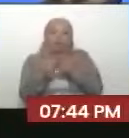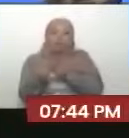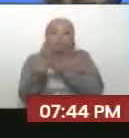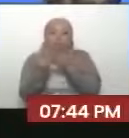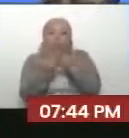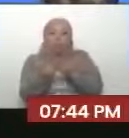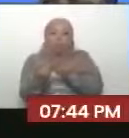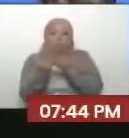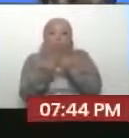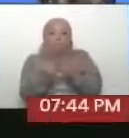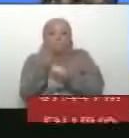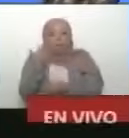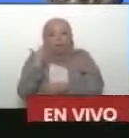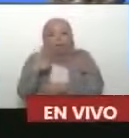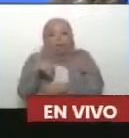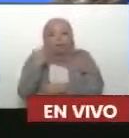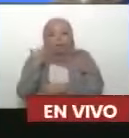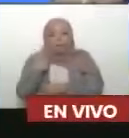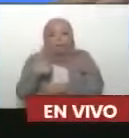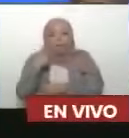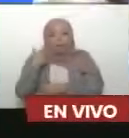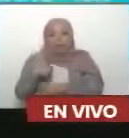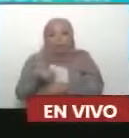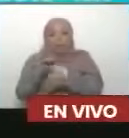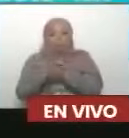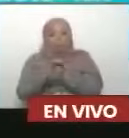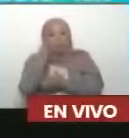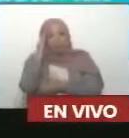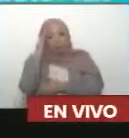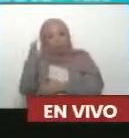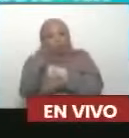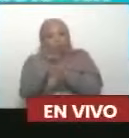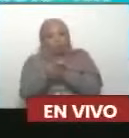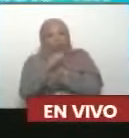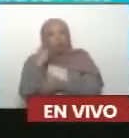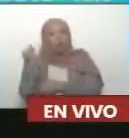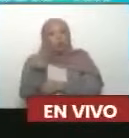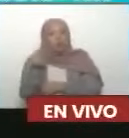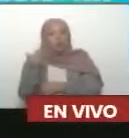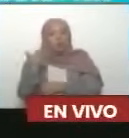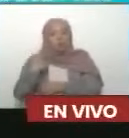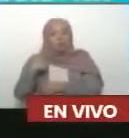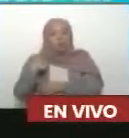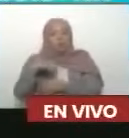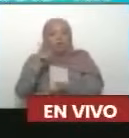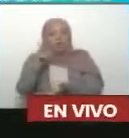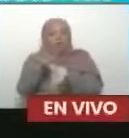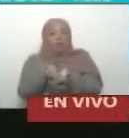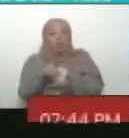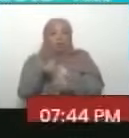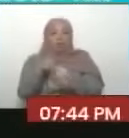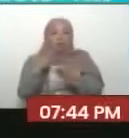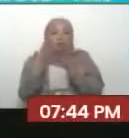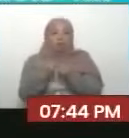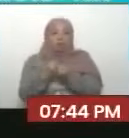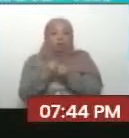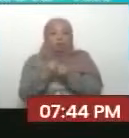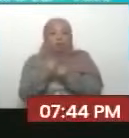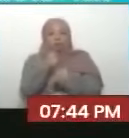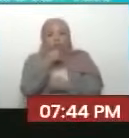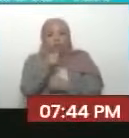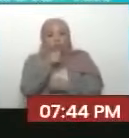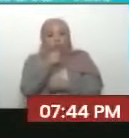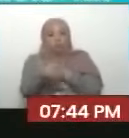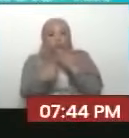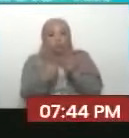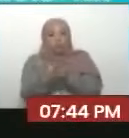que hayan venido de Argentina. Ya vamos a hablar. Mi saludo a la juventud argentina presente aquí. Pónganse de pie para